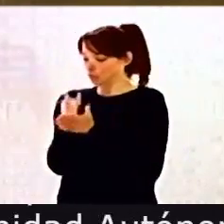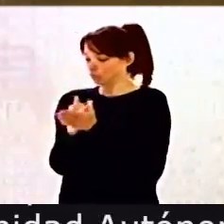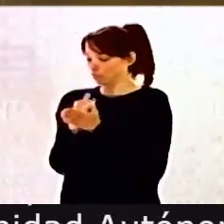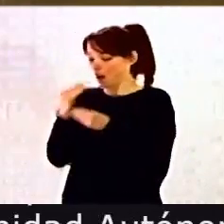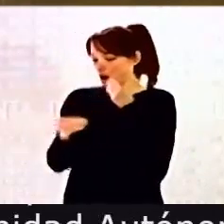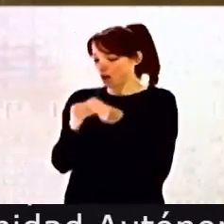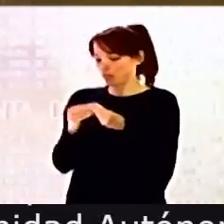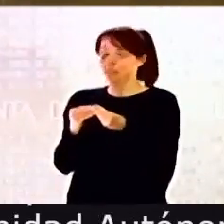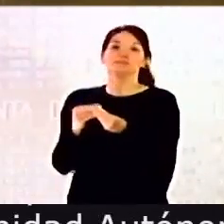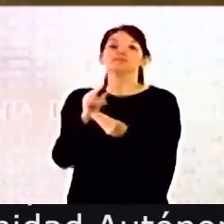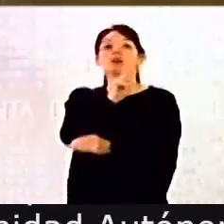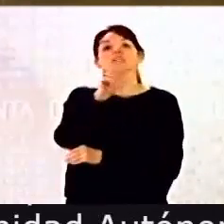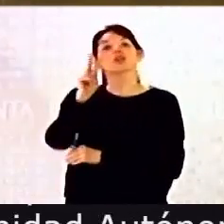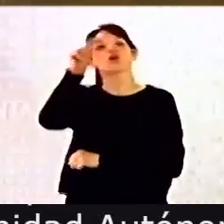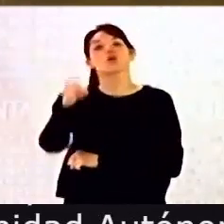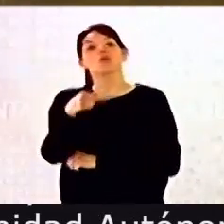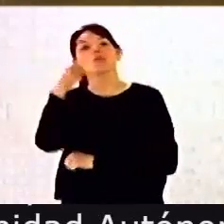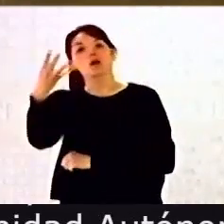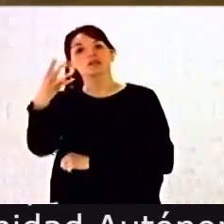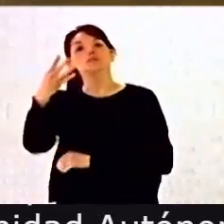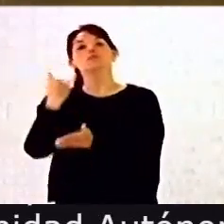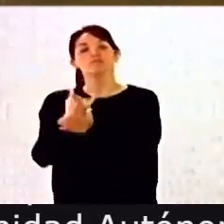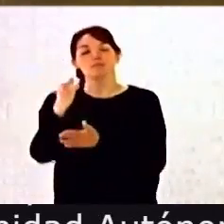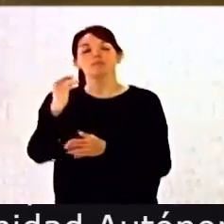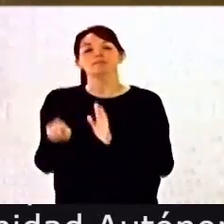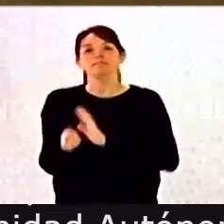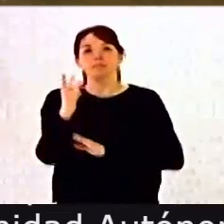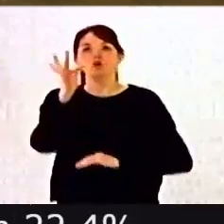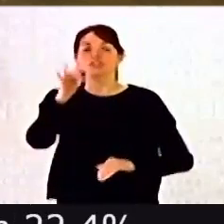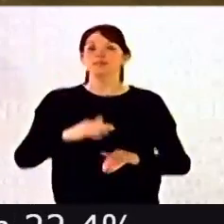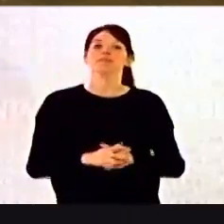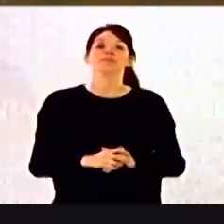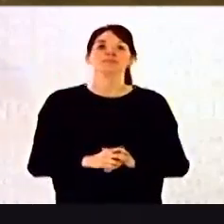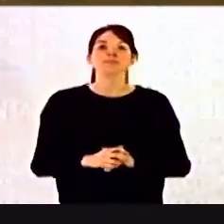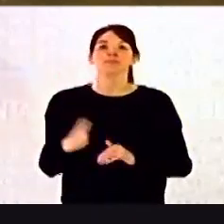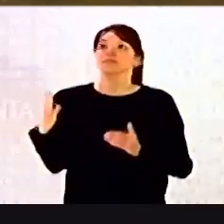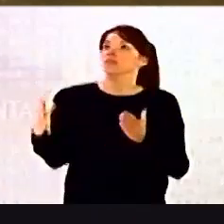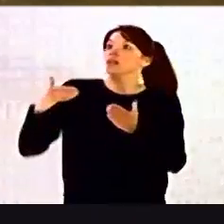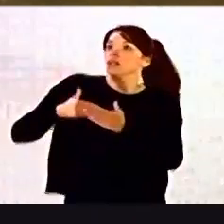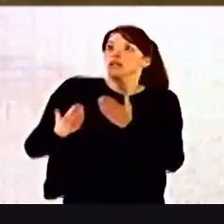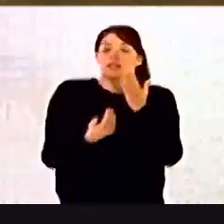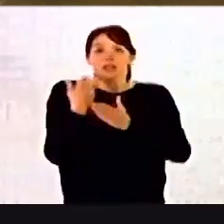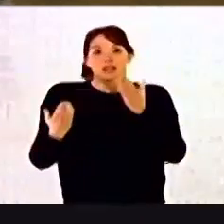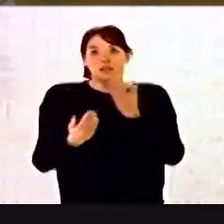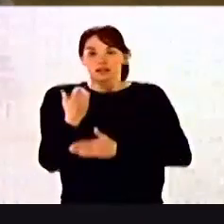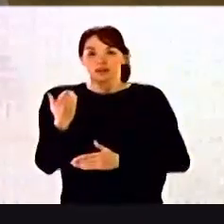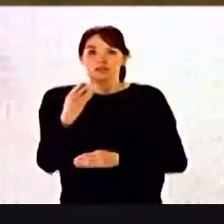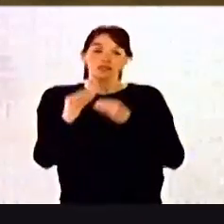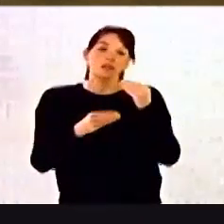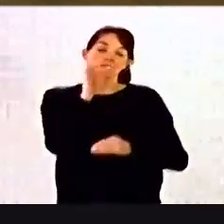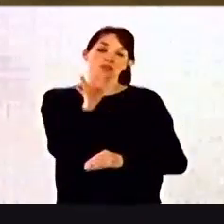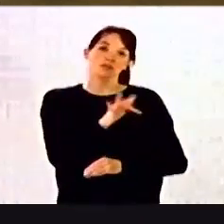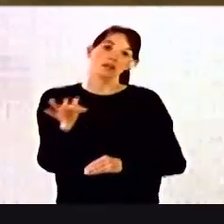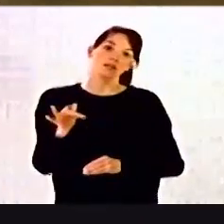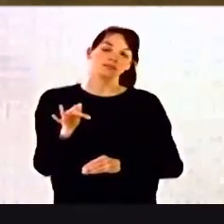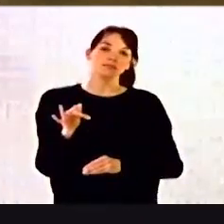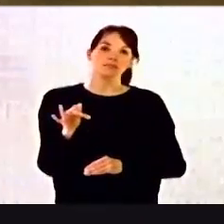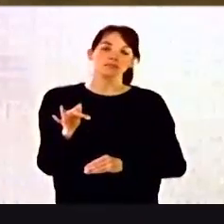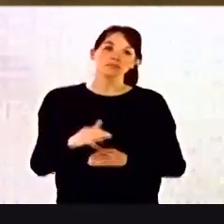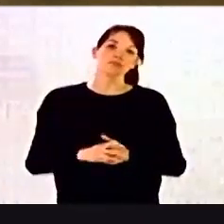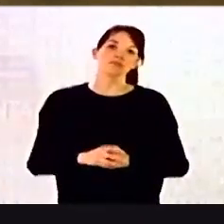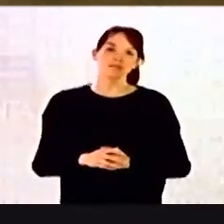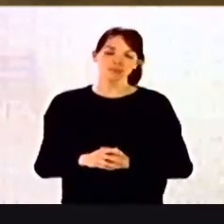darían 22,4 positivas. En estos días se han realizado un total de nada más y nada